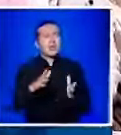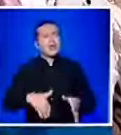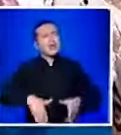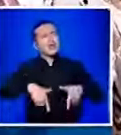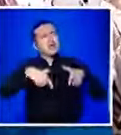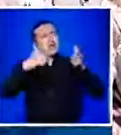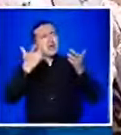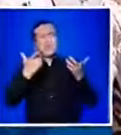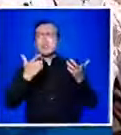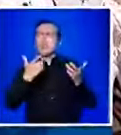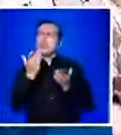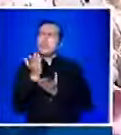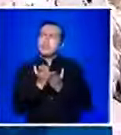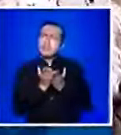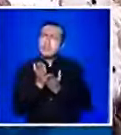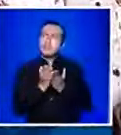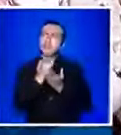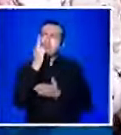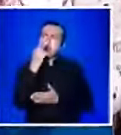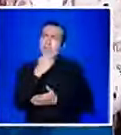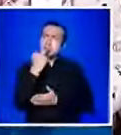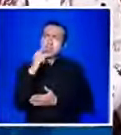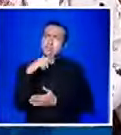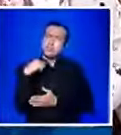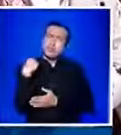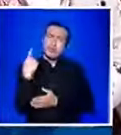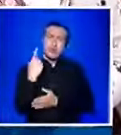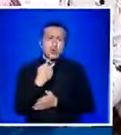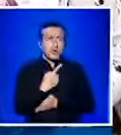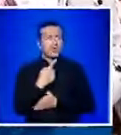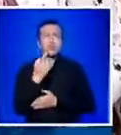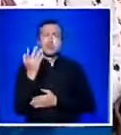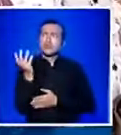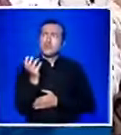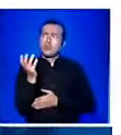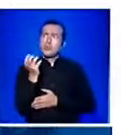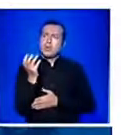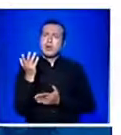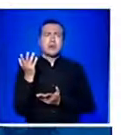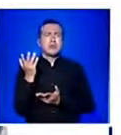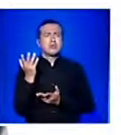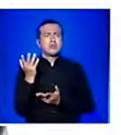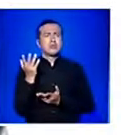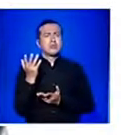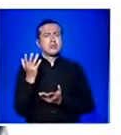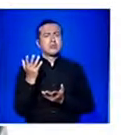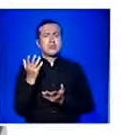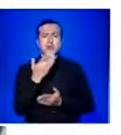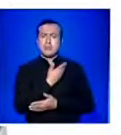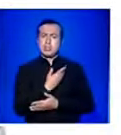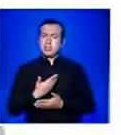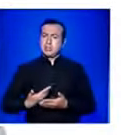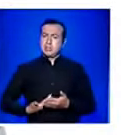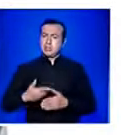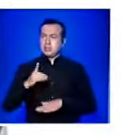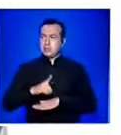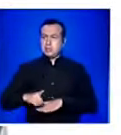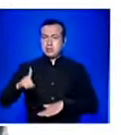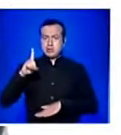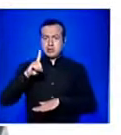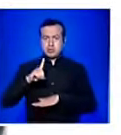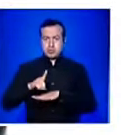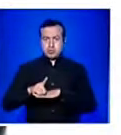que brinda servicio a todos los pacientes que son jubilados del seguro? El presidente del directorio del IES, Eduardo